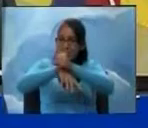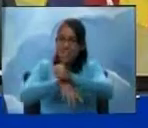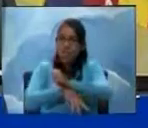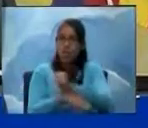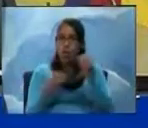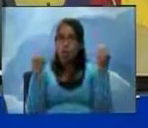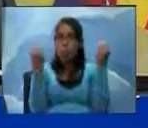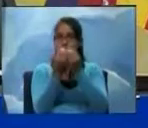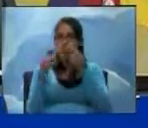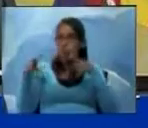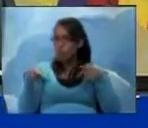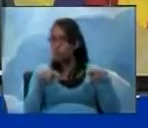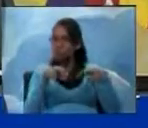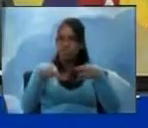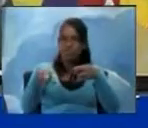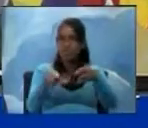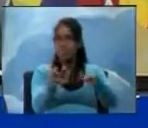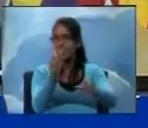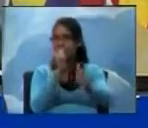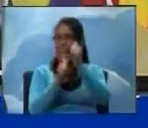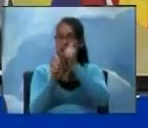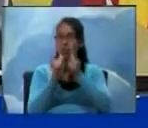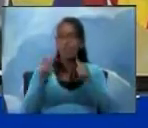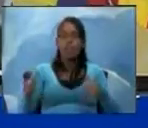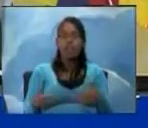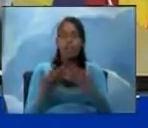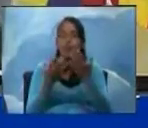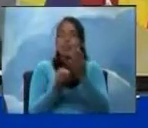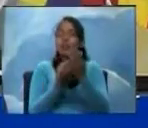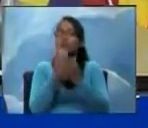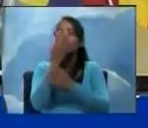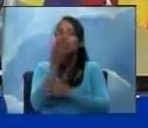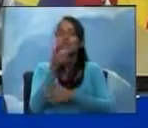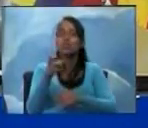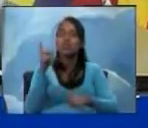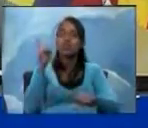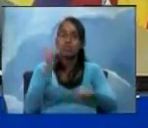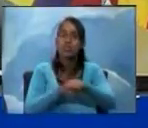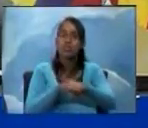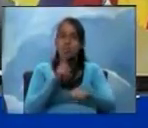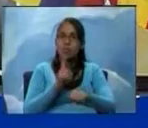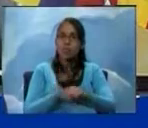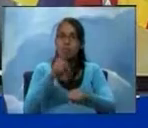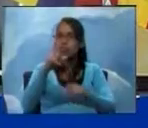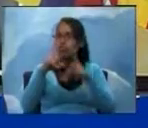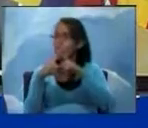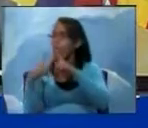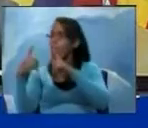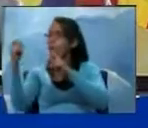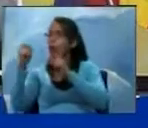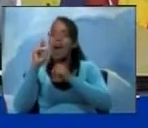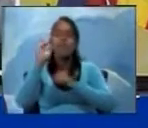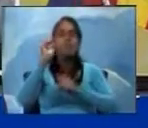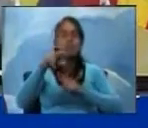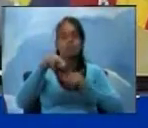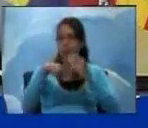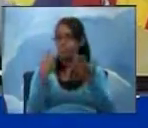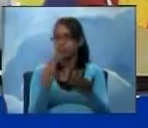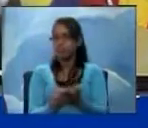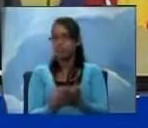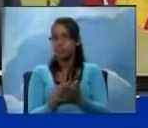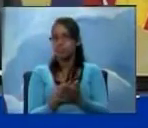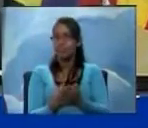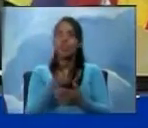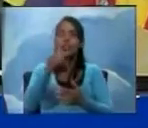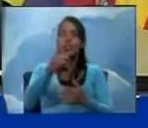a corrientes de agua que da su fruto a su tiempo y su hoja no cae. Diga conmigo,